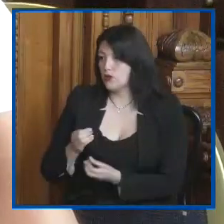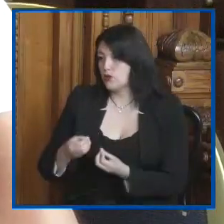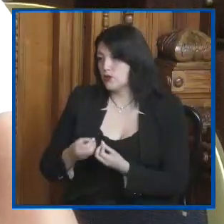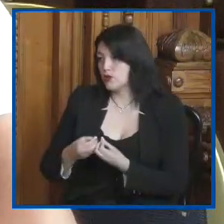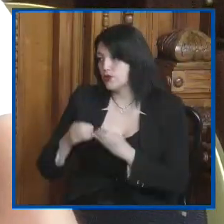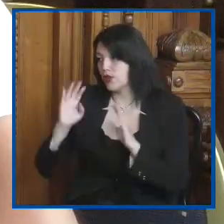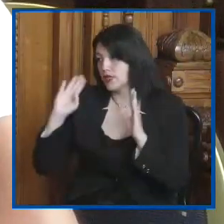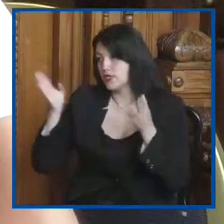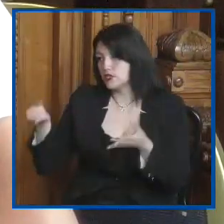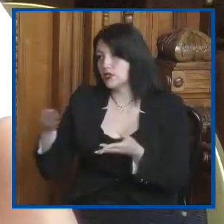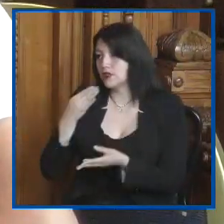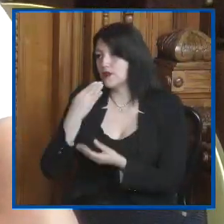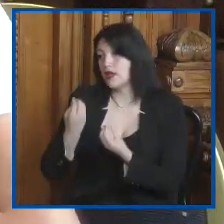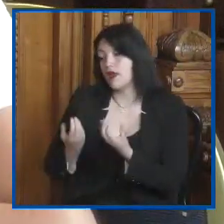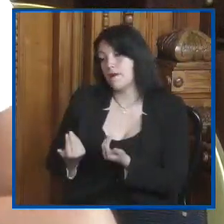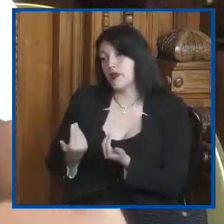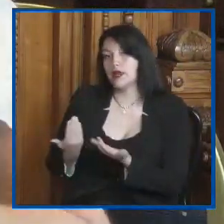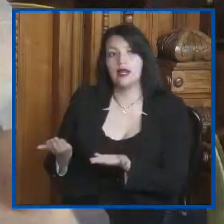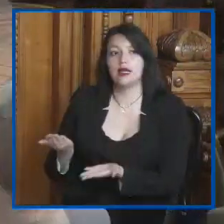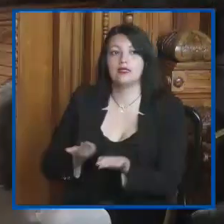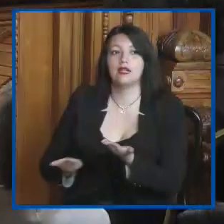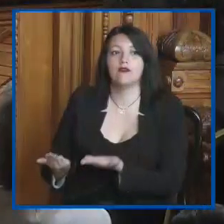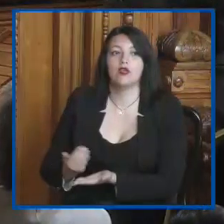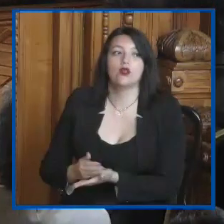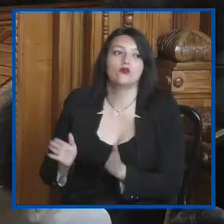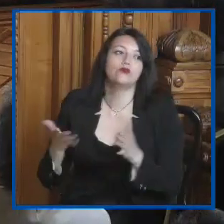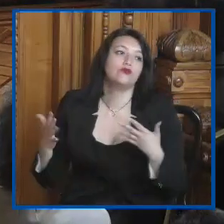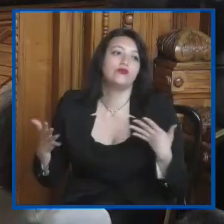y espero que les haya servido. Un aplauso, por favor.